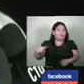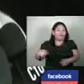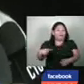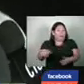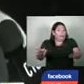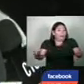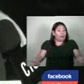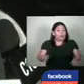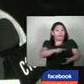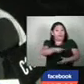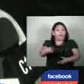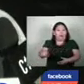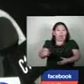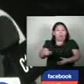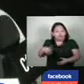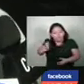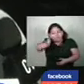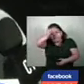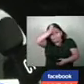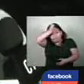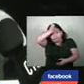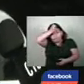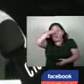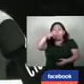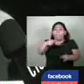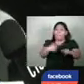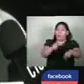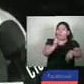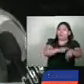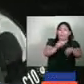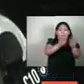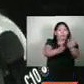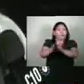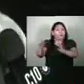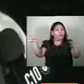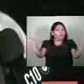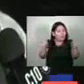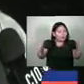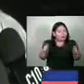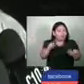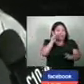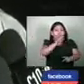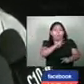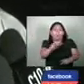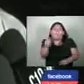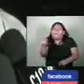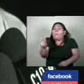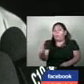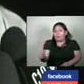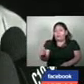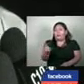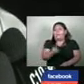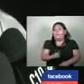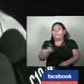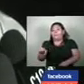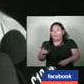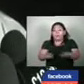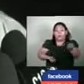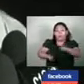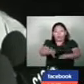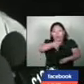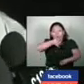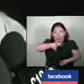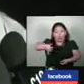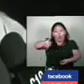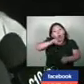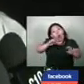hubieron personas que cayeron. Ha sido muy fructífero este periodo vacacional. Realmente es bien mínima las personas que conducen bajo efectos del